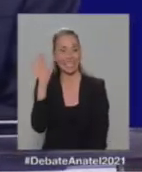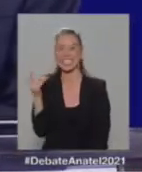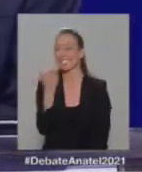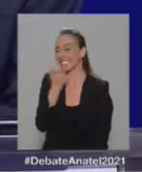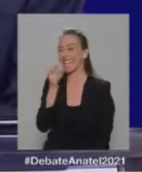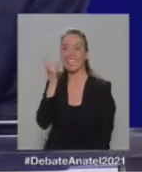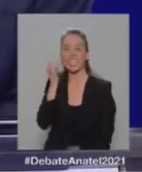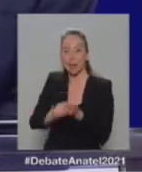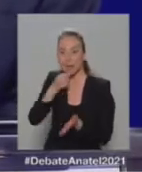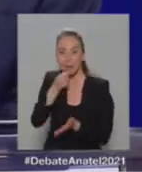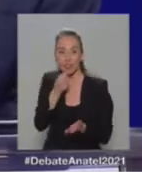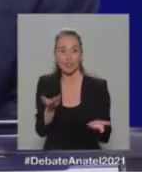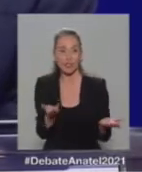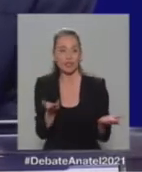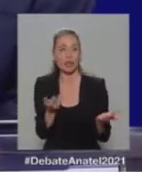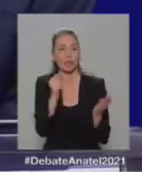Evópoli.